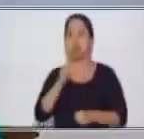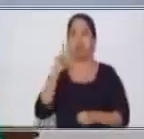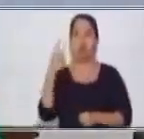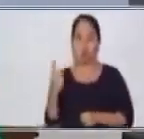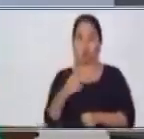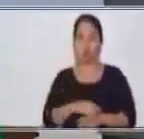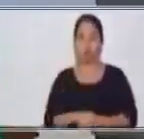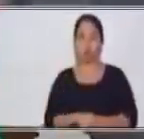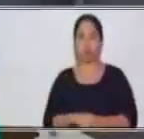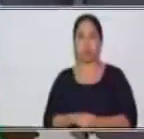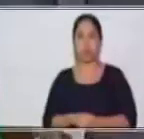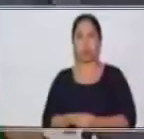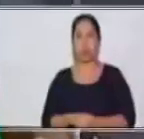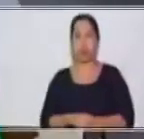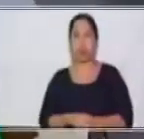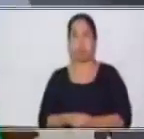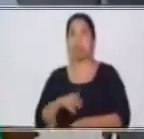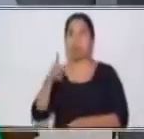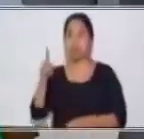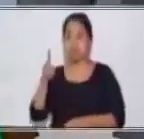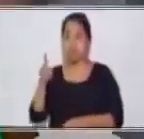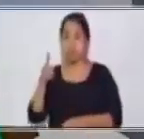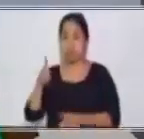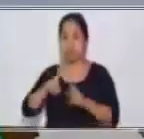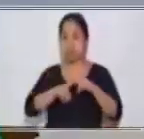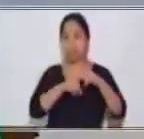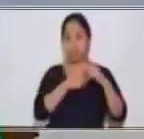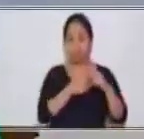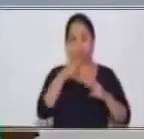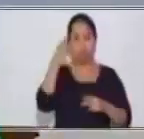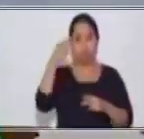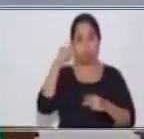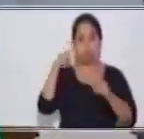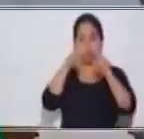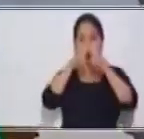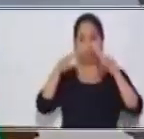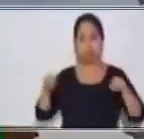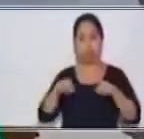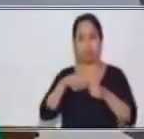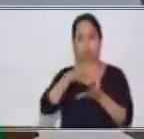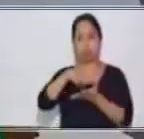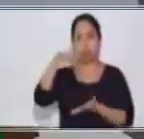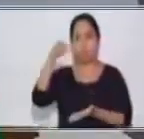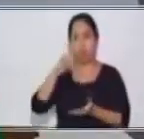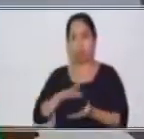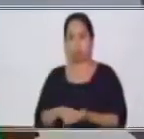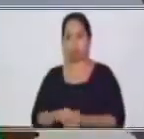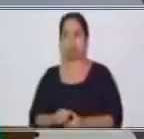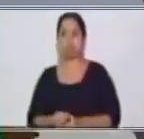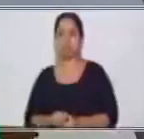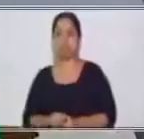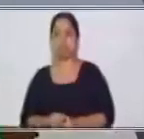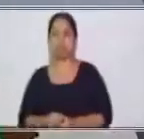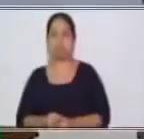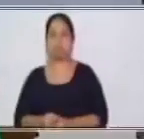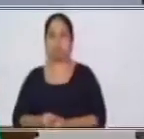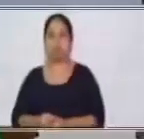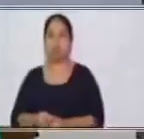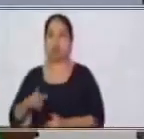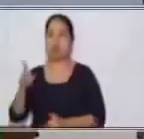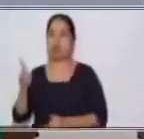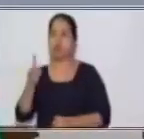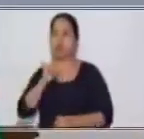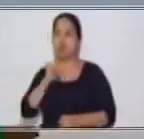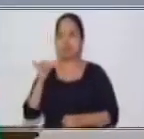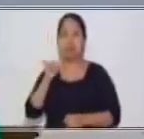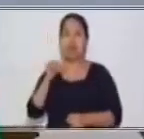Partiendo de las razones trigonométricas que tenemos, nosotros llegamos a esta identidad. Seno cuadrado de alfa más coseno cuadrado de alfa es igual